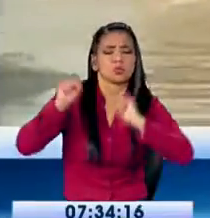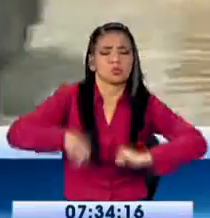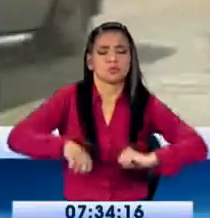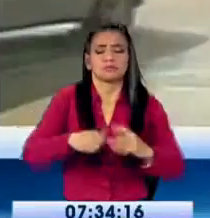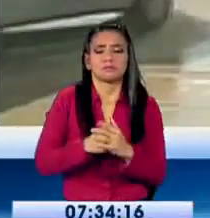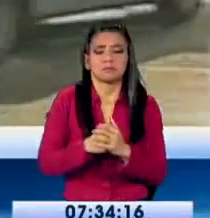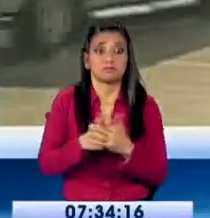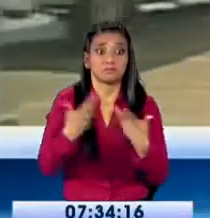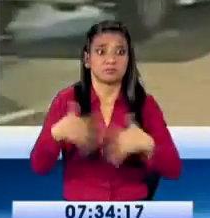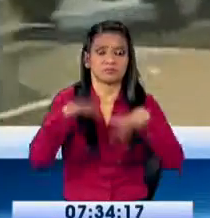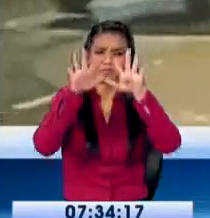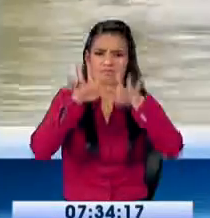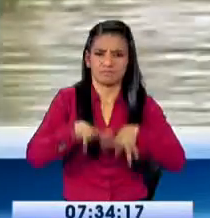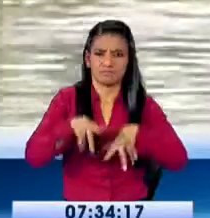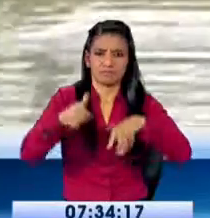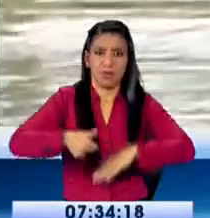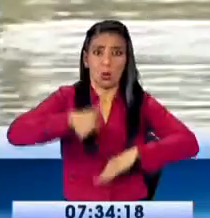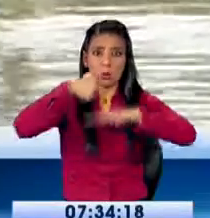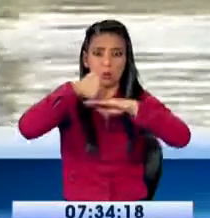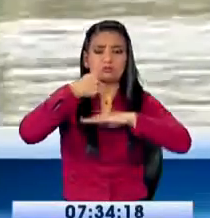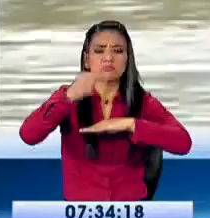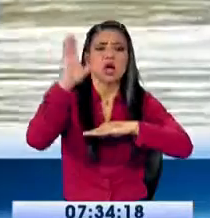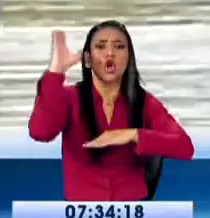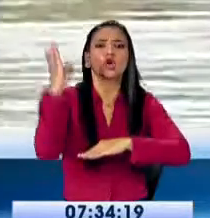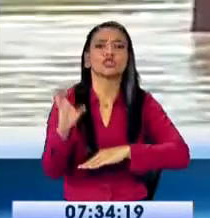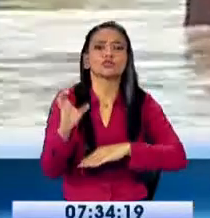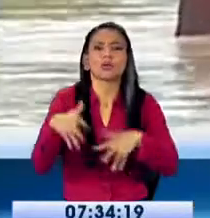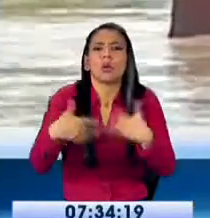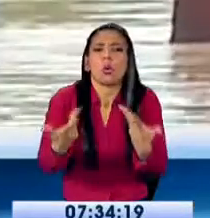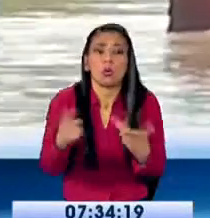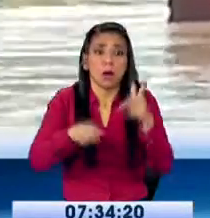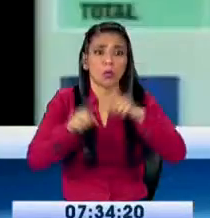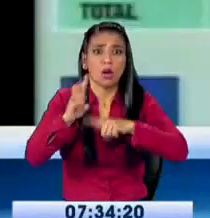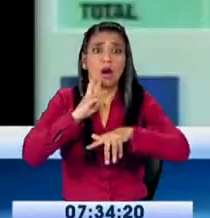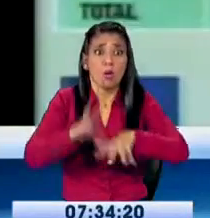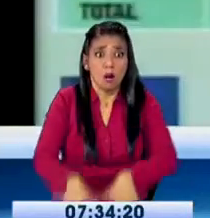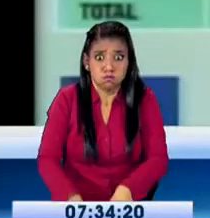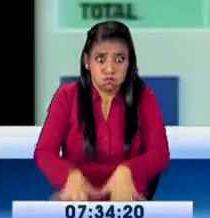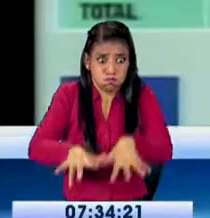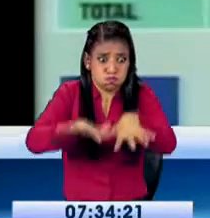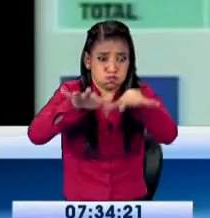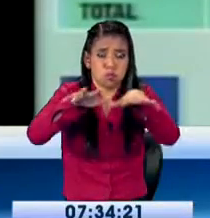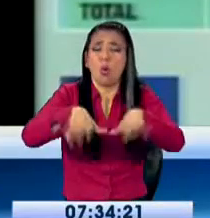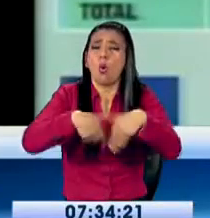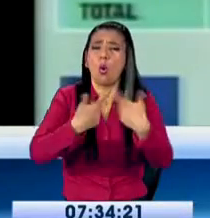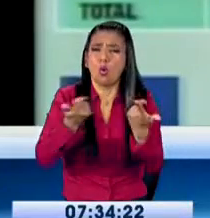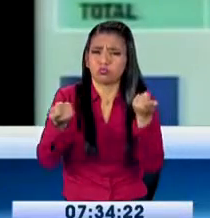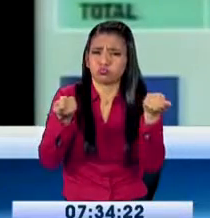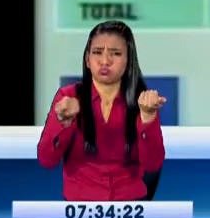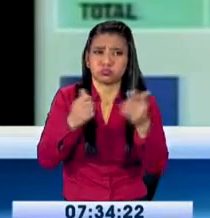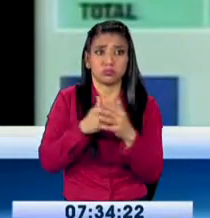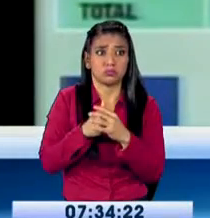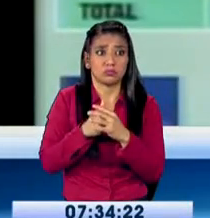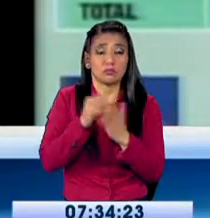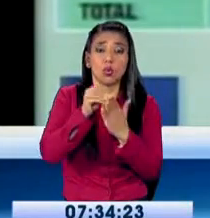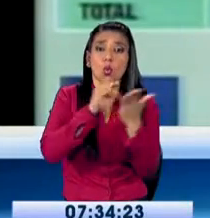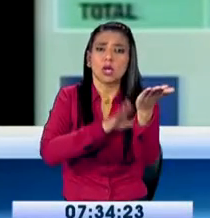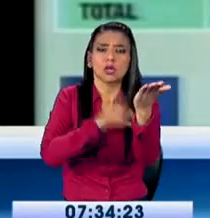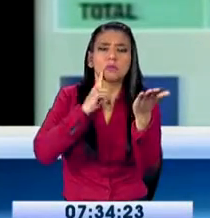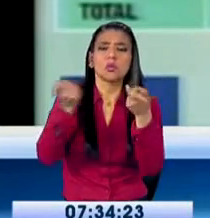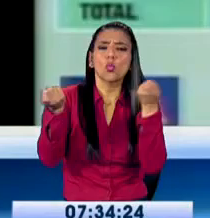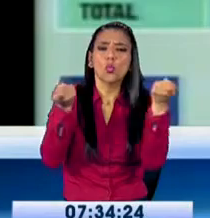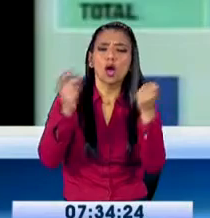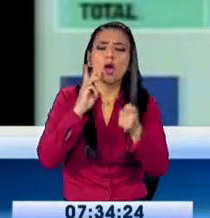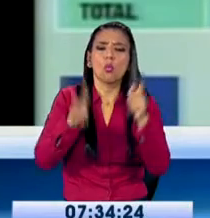de los planes que se están aplicando en la costa ecuatoriana para evitar inundaciones. Estos megaproyectos de control de inundaciones forman